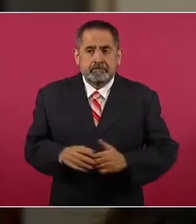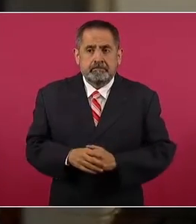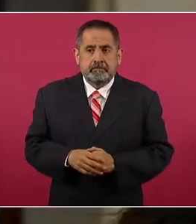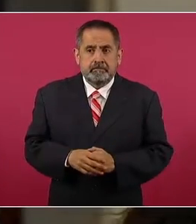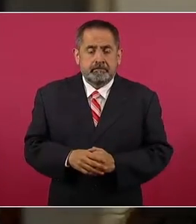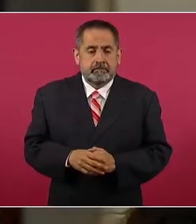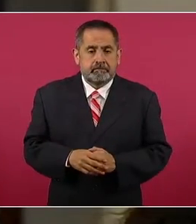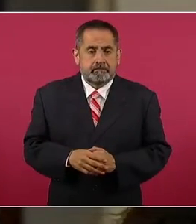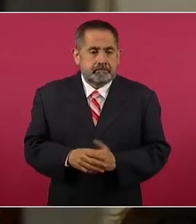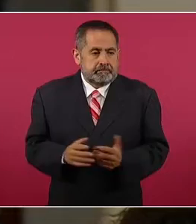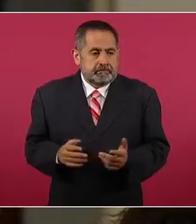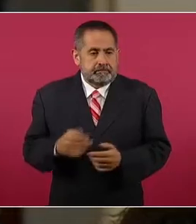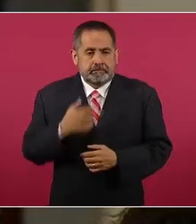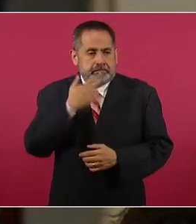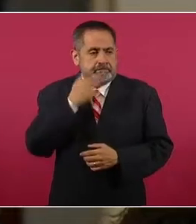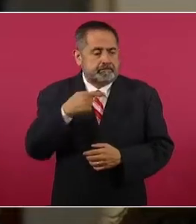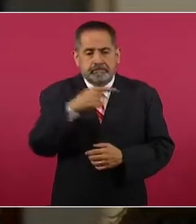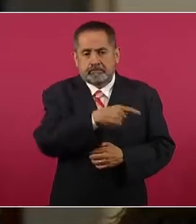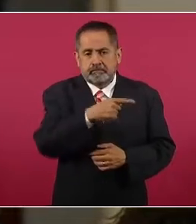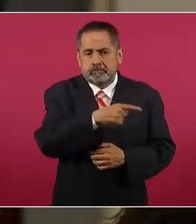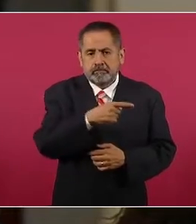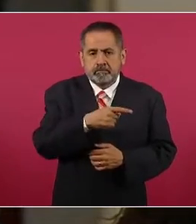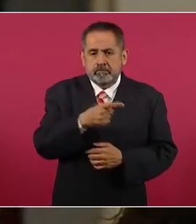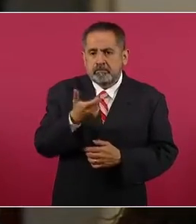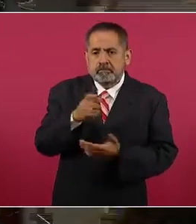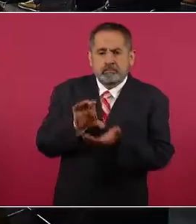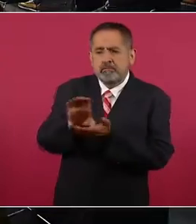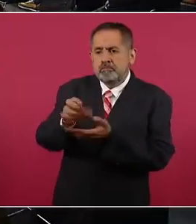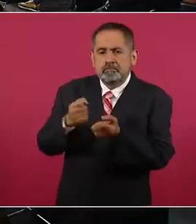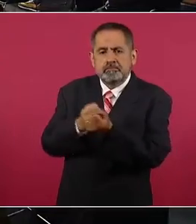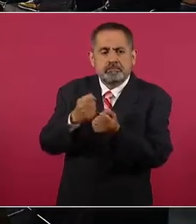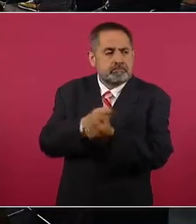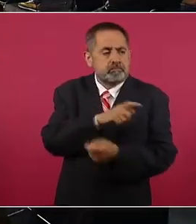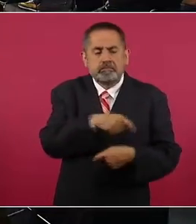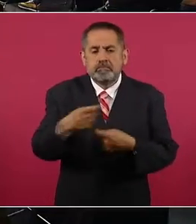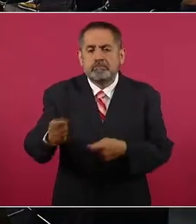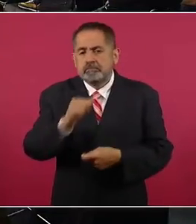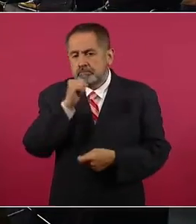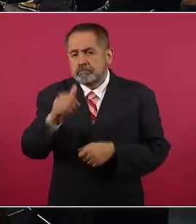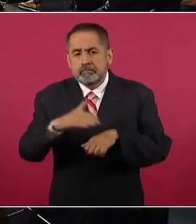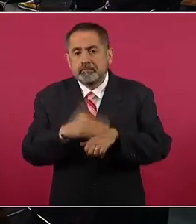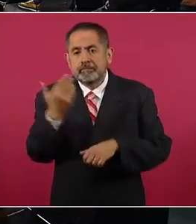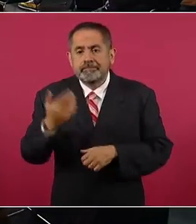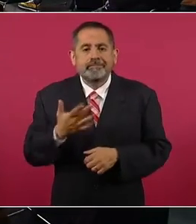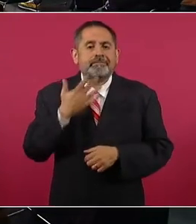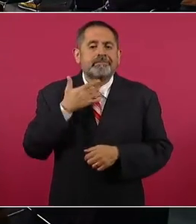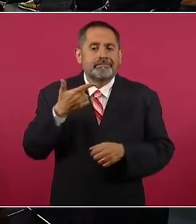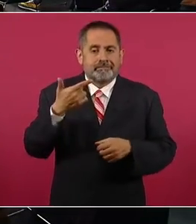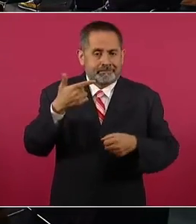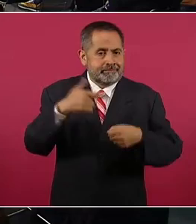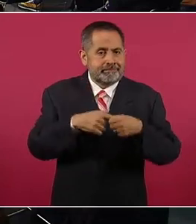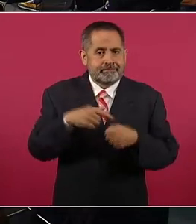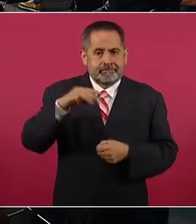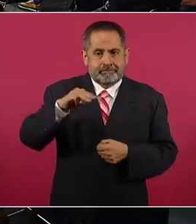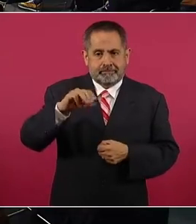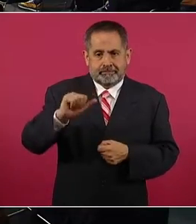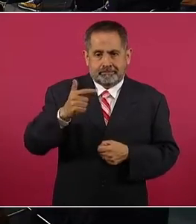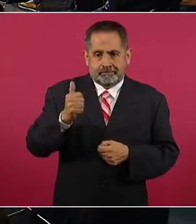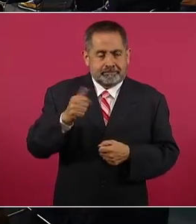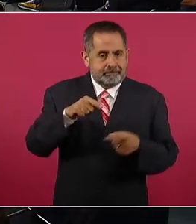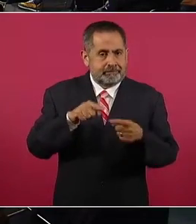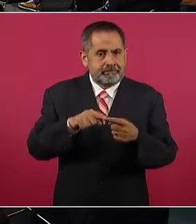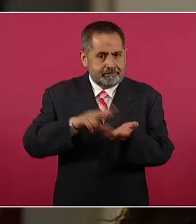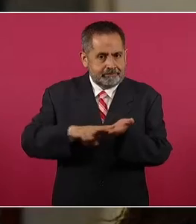y de nada sirvió este subsidio que dio él, porque la gasolina magna en su